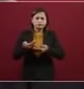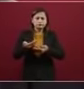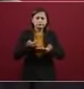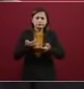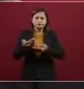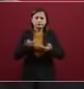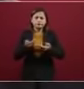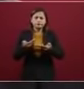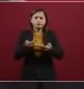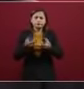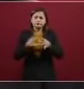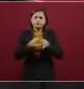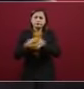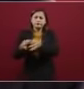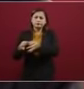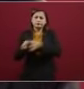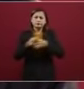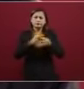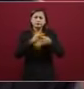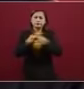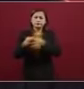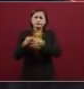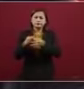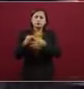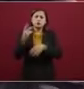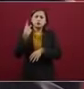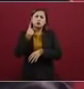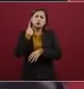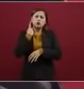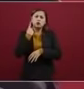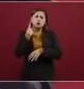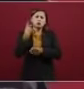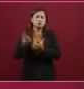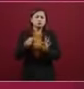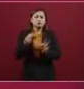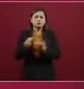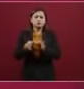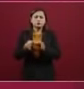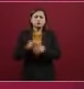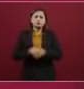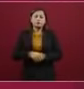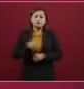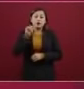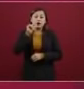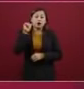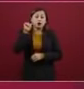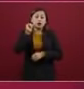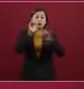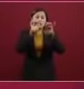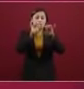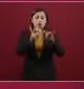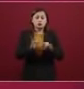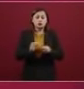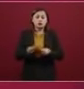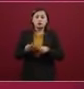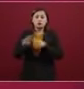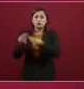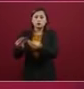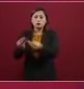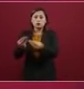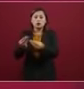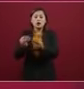de neutralidad política. En el documento de trabajo que entregamos ayer, en el artículo 10,